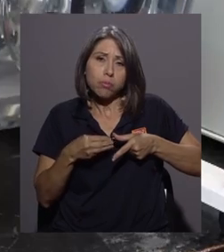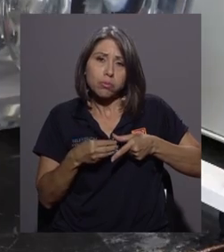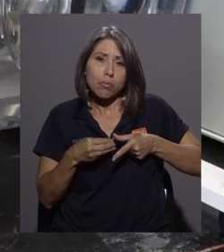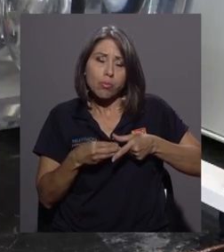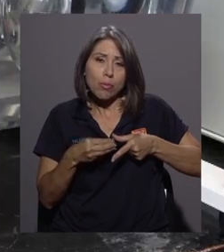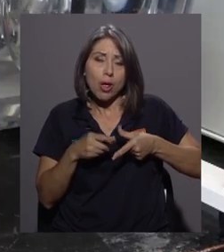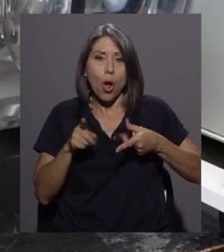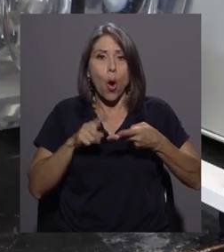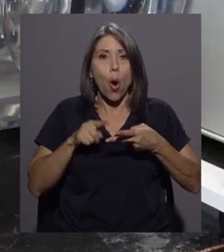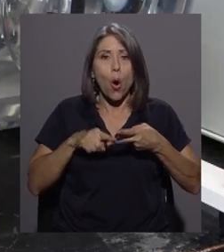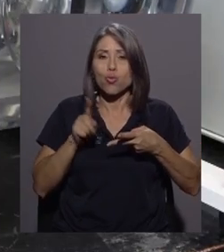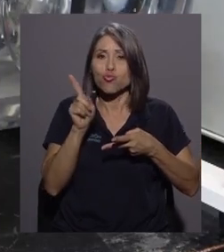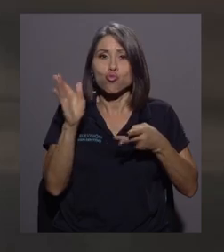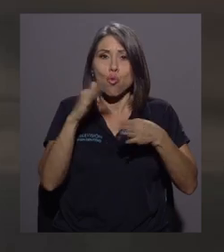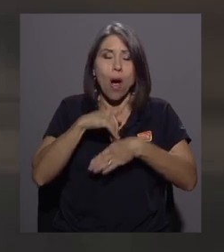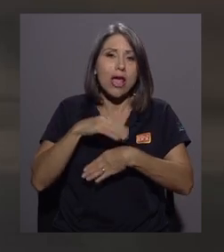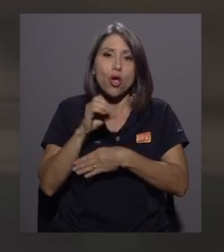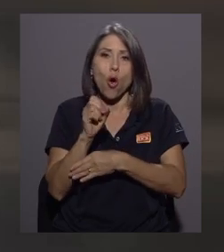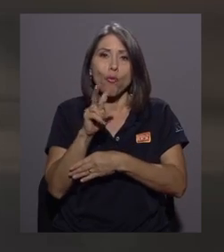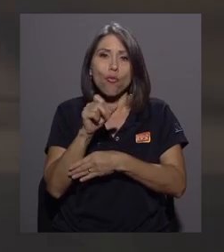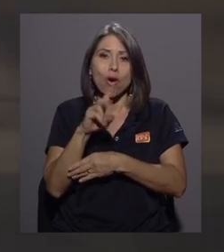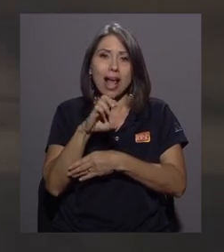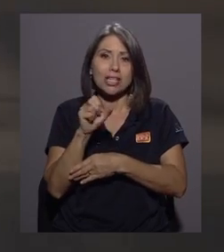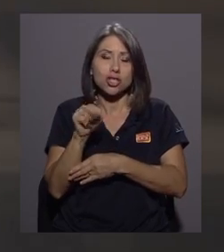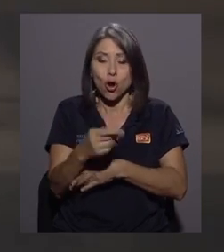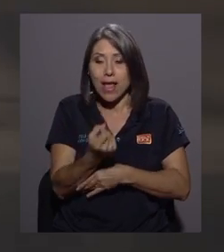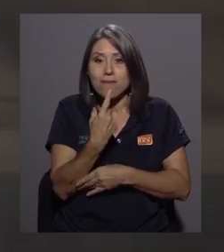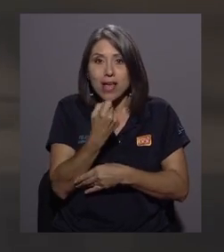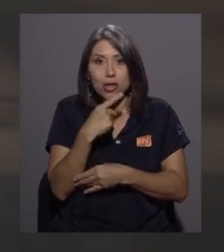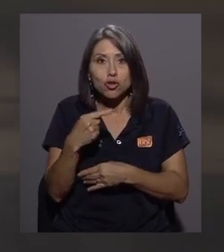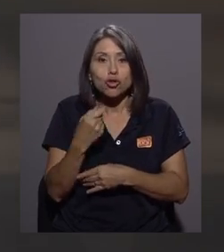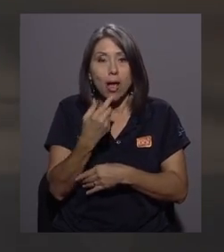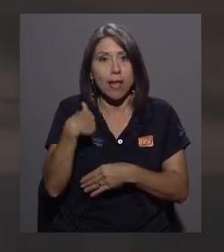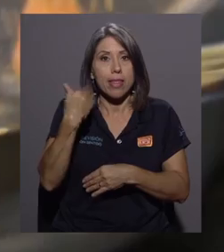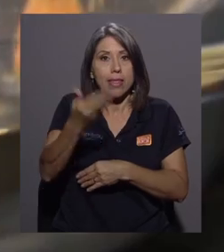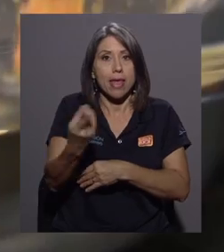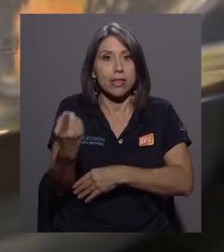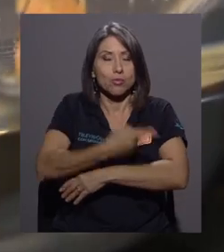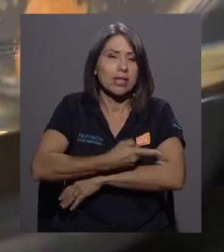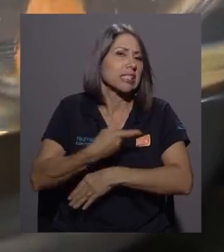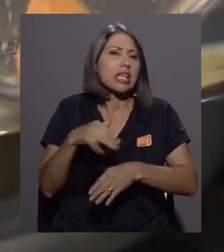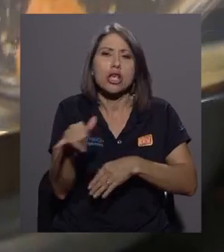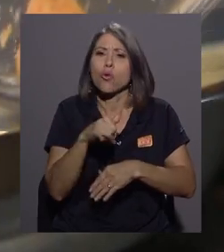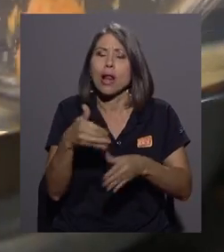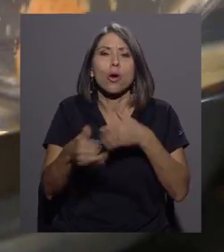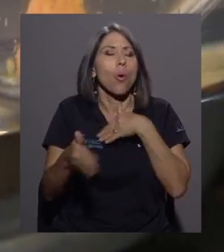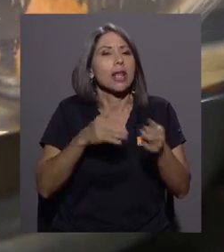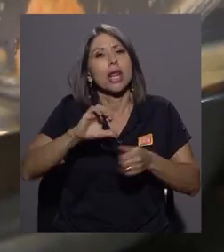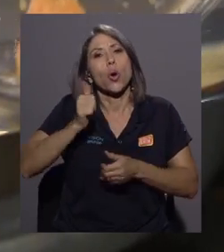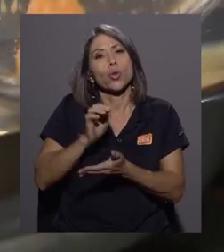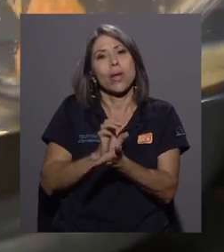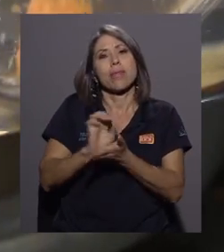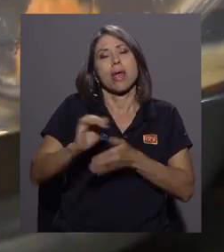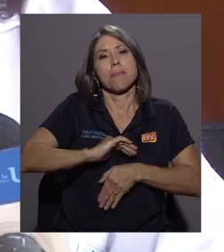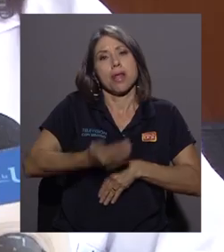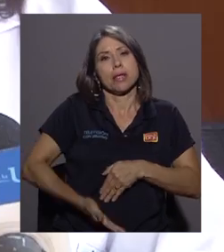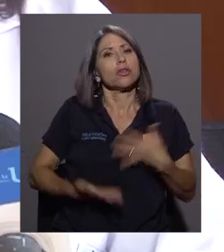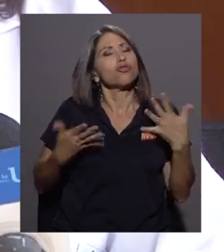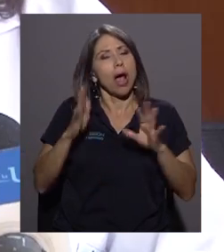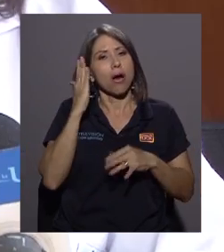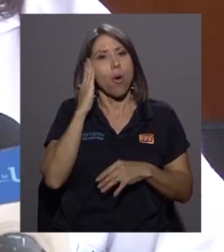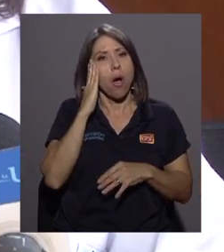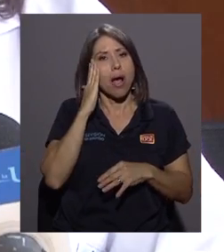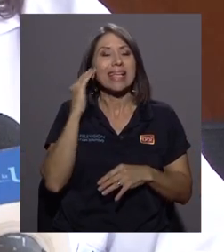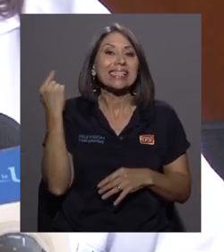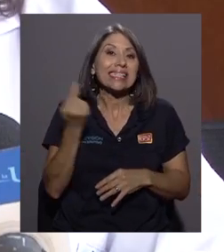ovulación. Los efectos secundarios de la píldora del día después son iguales que cualquier otro método anticonceptivo hormonal de los disponibles ya en el mercado a nivel mundial, es decir, siempre